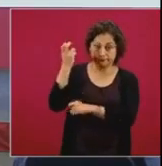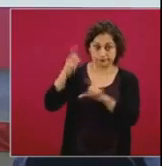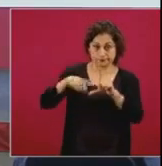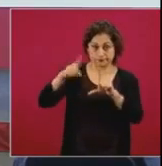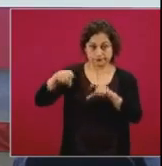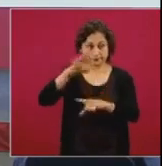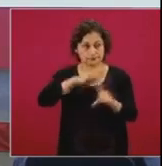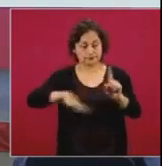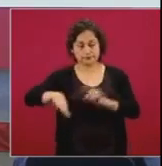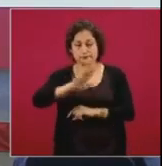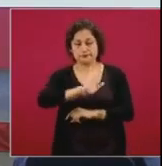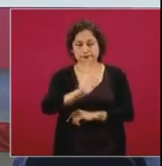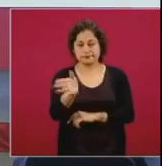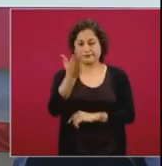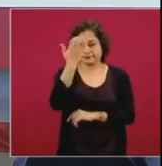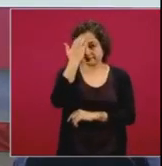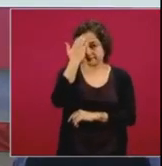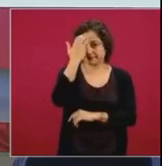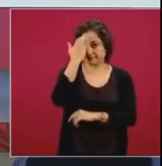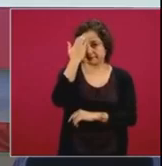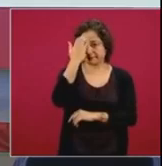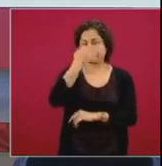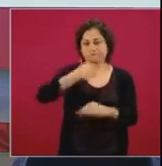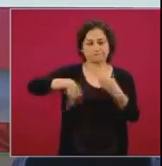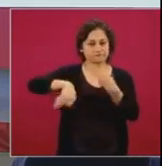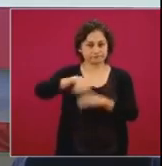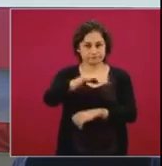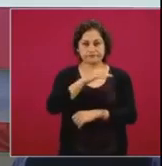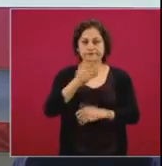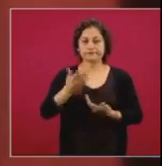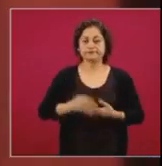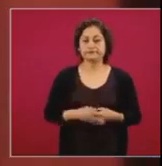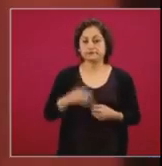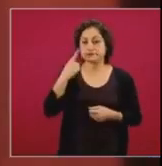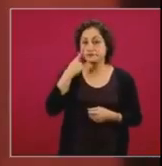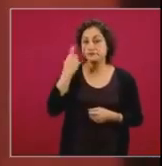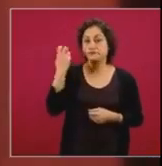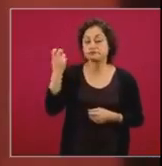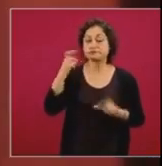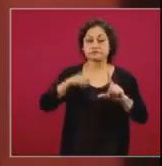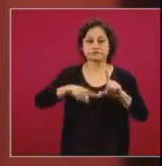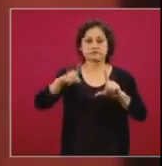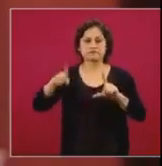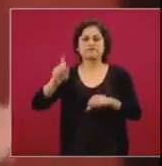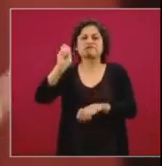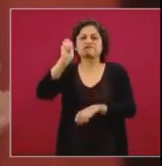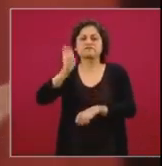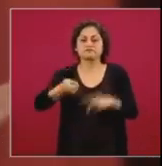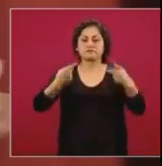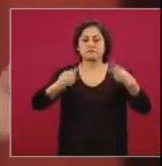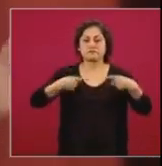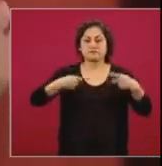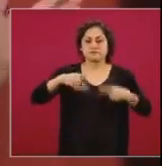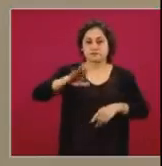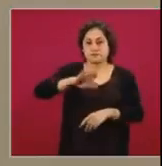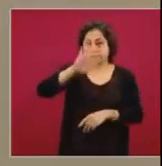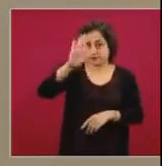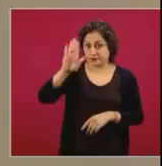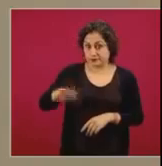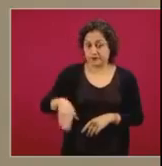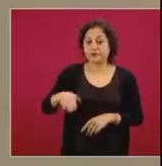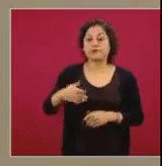por todos nosotros, por todas nosotras, es la curva epidémica de las defunciones, también